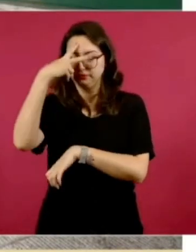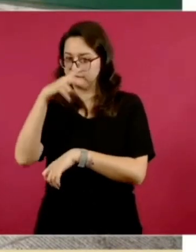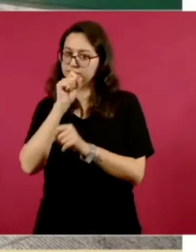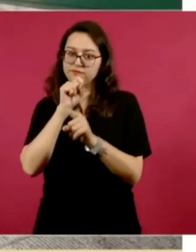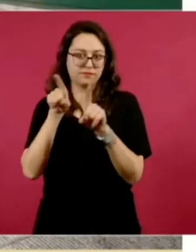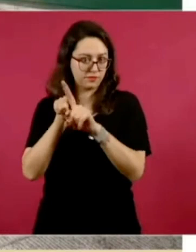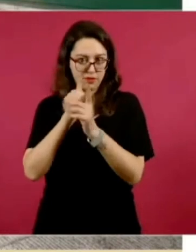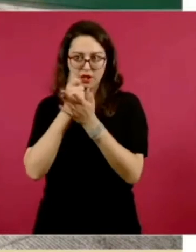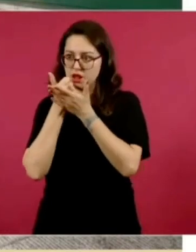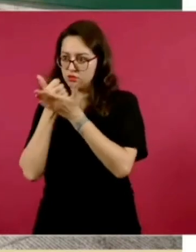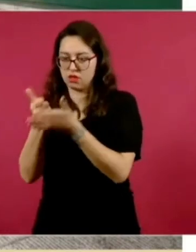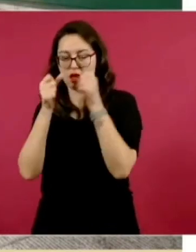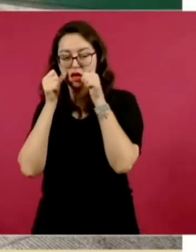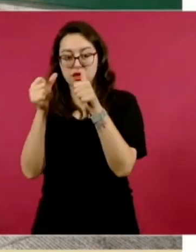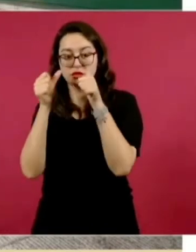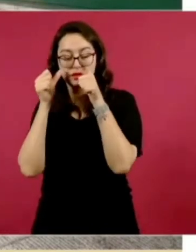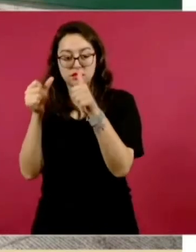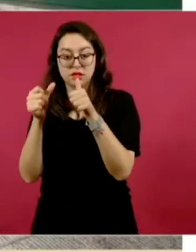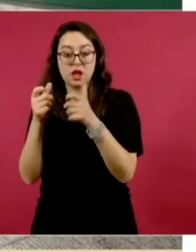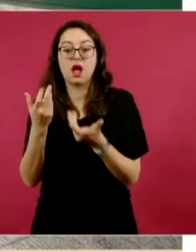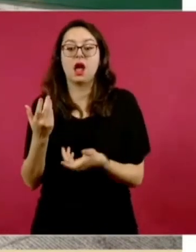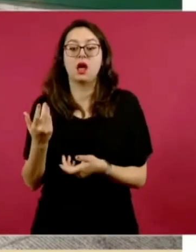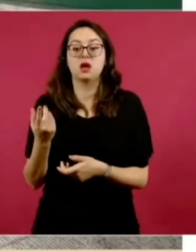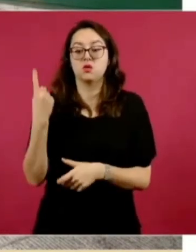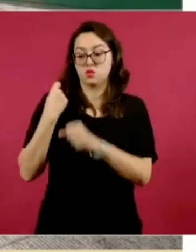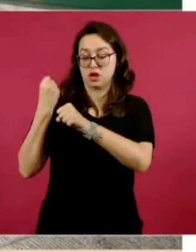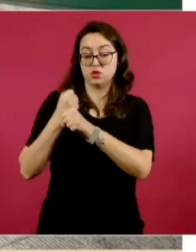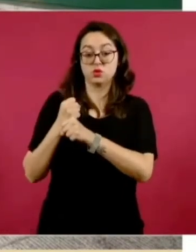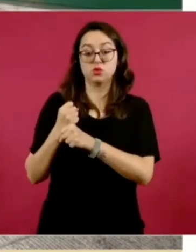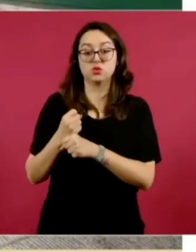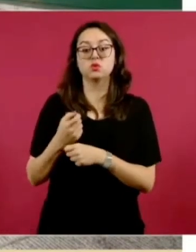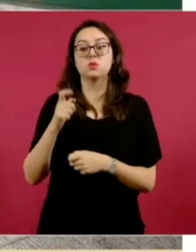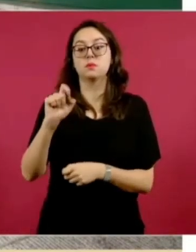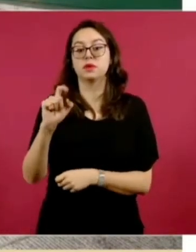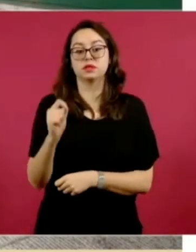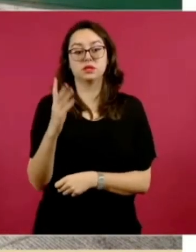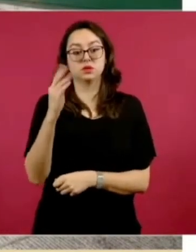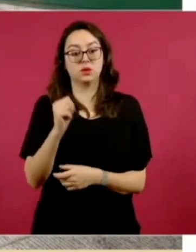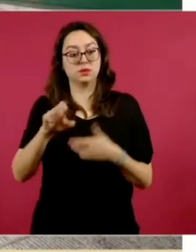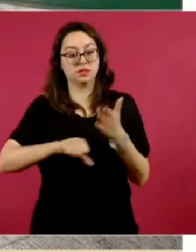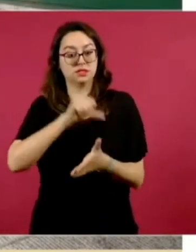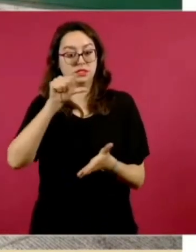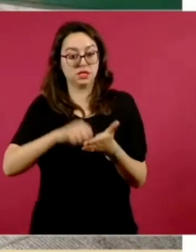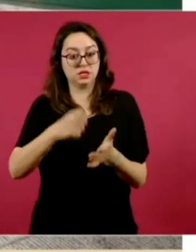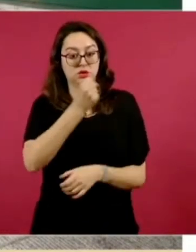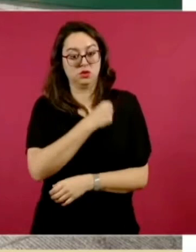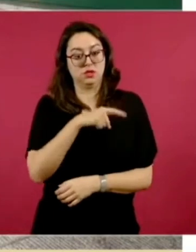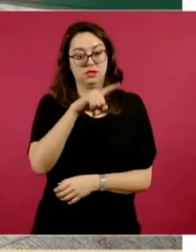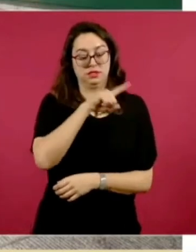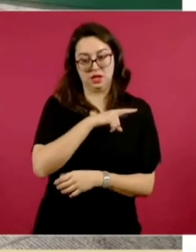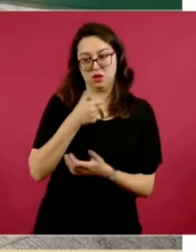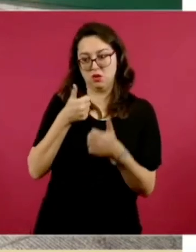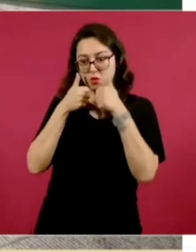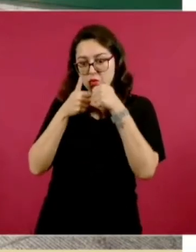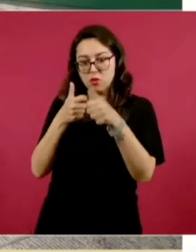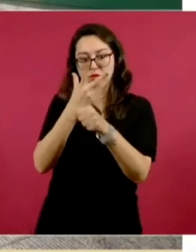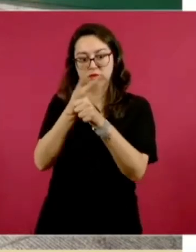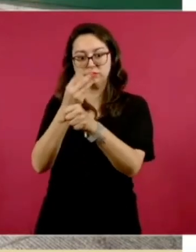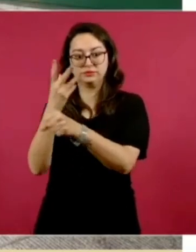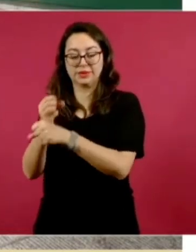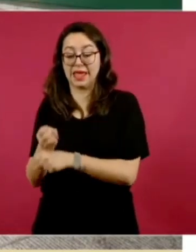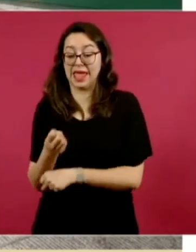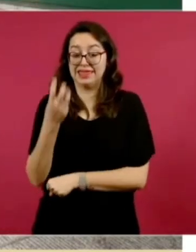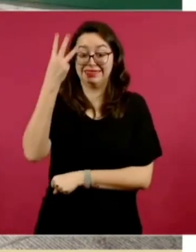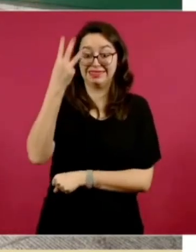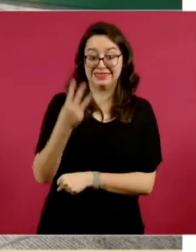Estado de México. Alcanzamos a intervenir allá 29 centros de salud, se adquirieron 3 equipos médicos, pero hay un